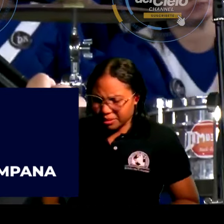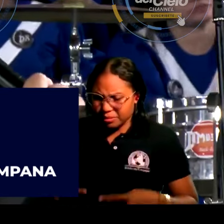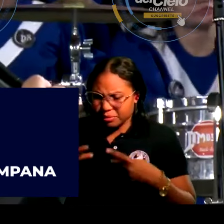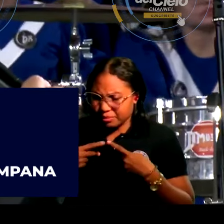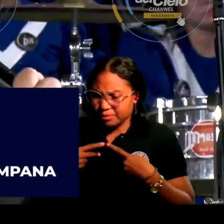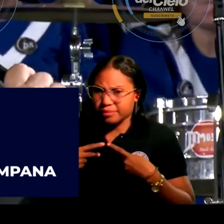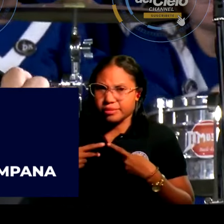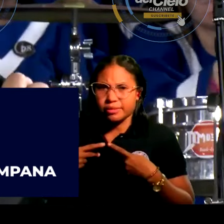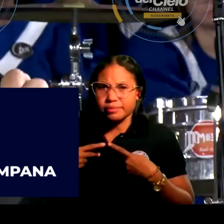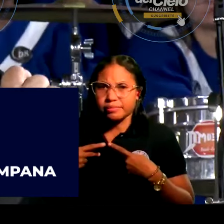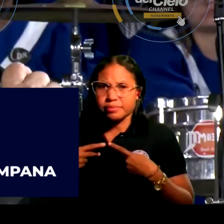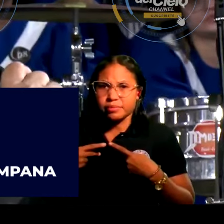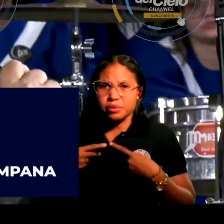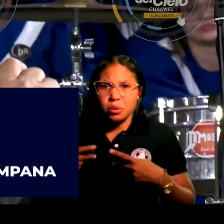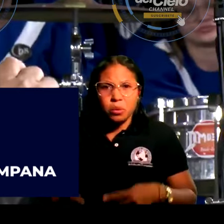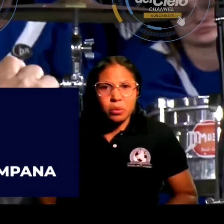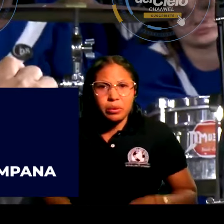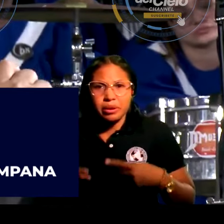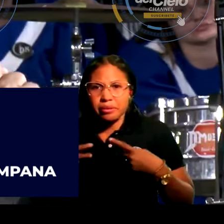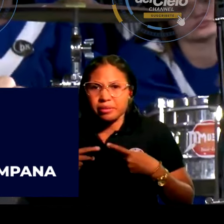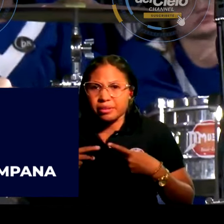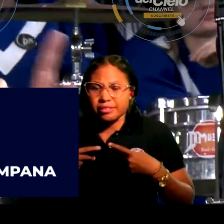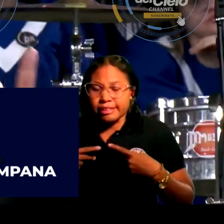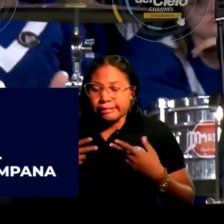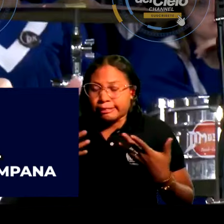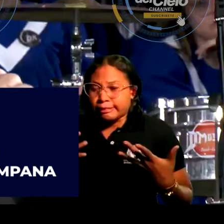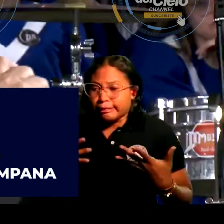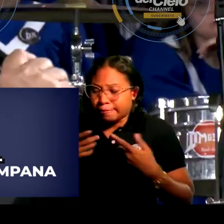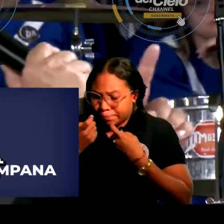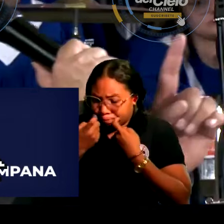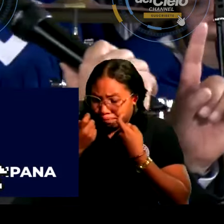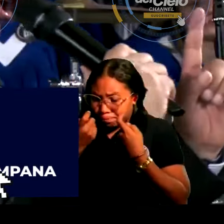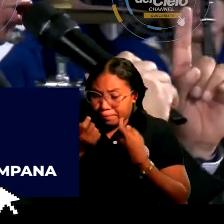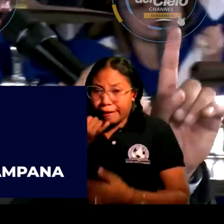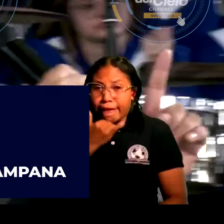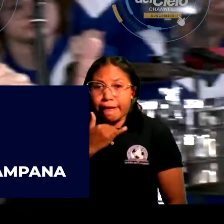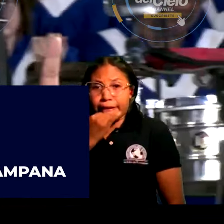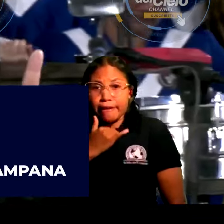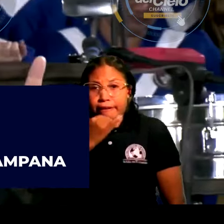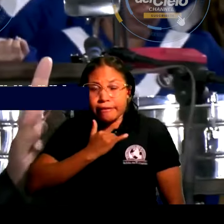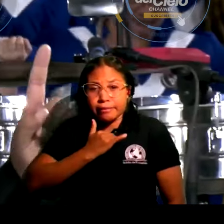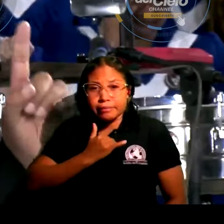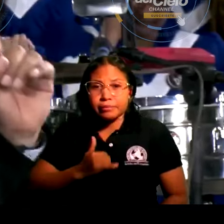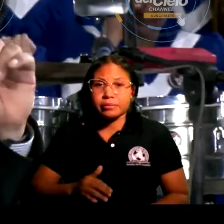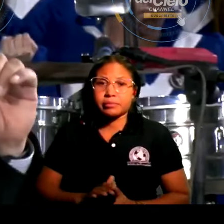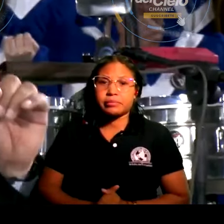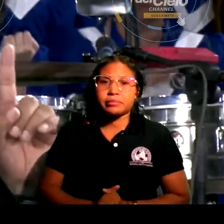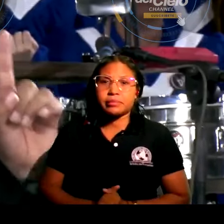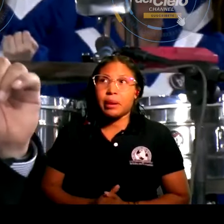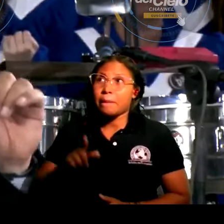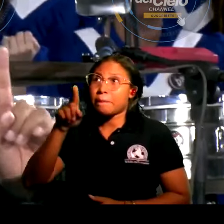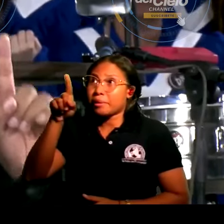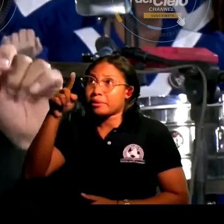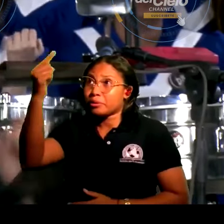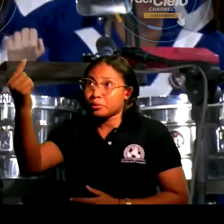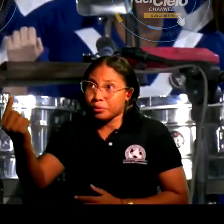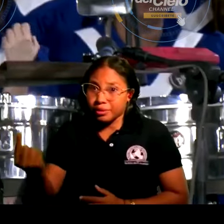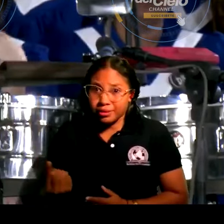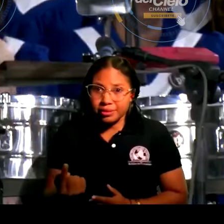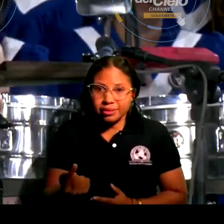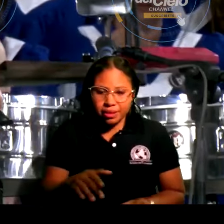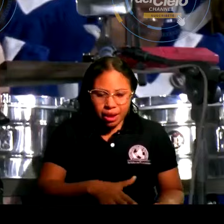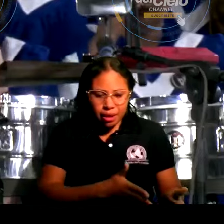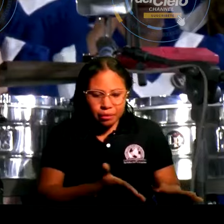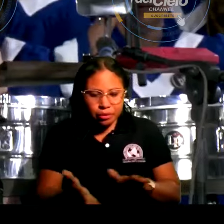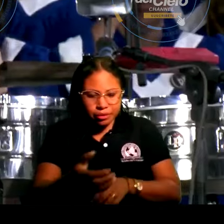no es una vida que te agrade. Pero ese predicador dijo que tú viniste a morir por mis